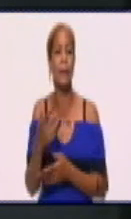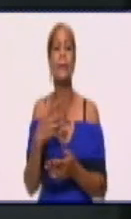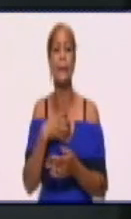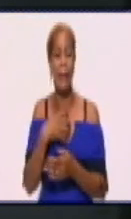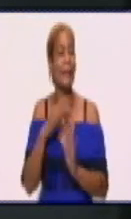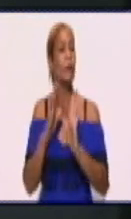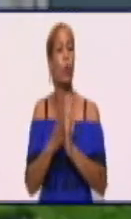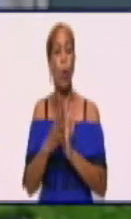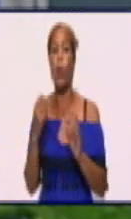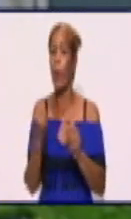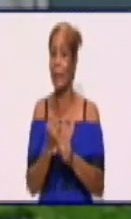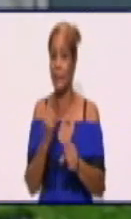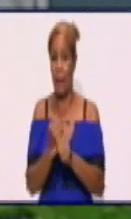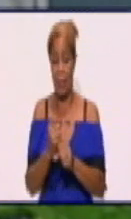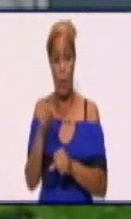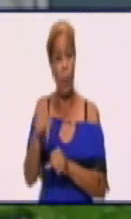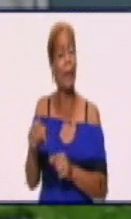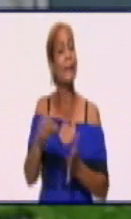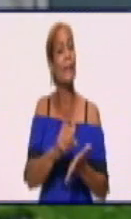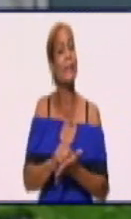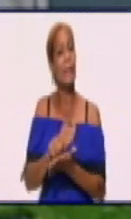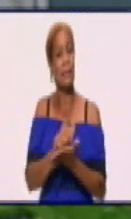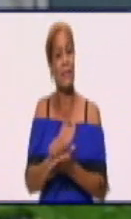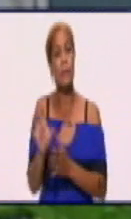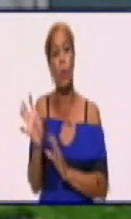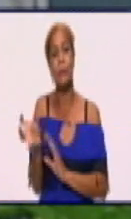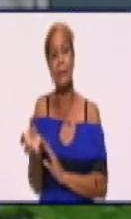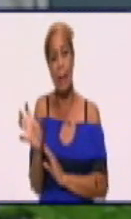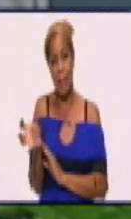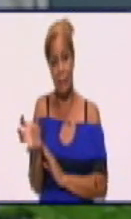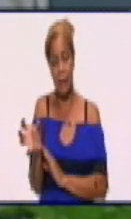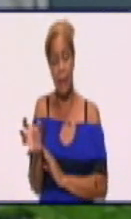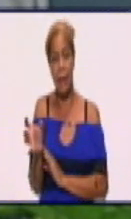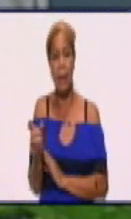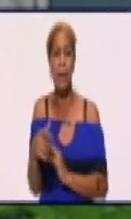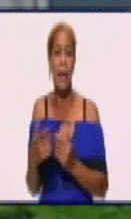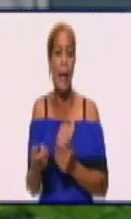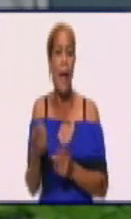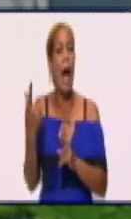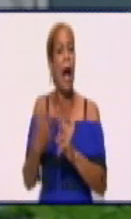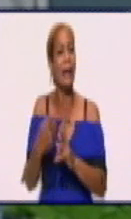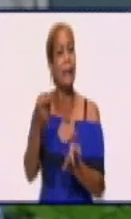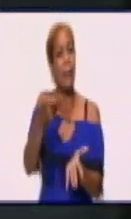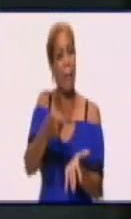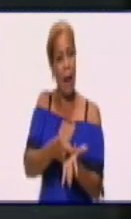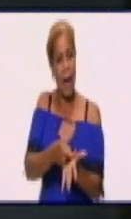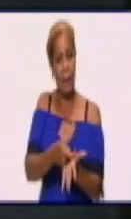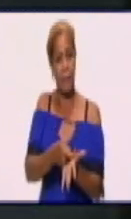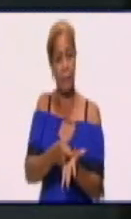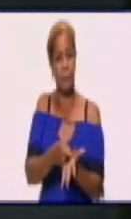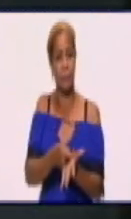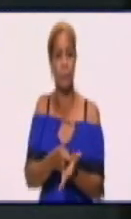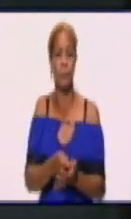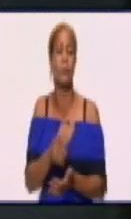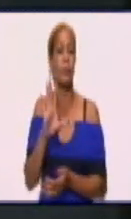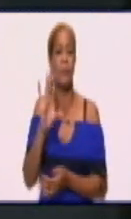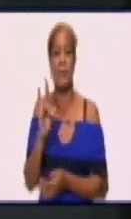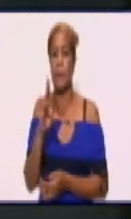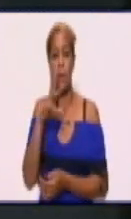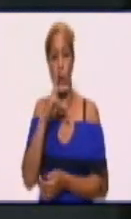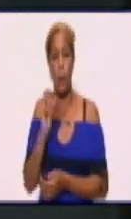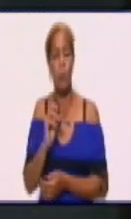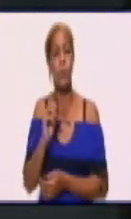este servicio del virtual bandec es gratuito no hay que pagar por él no se paga 50 pesos mensuales